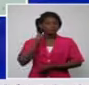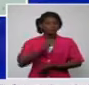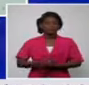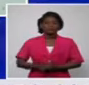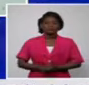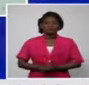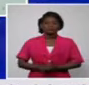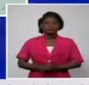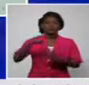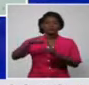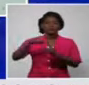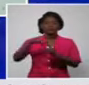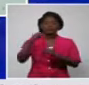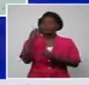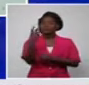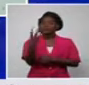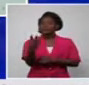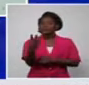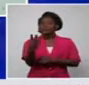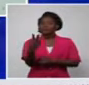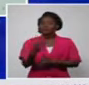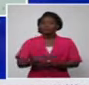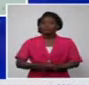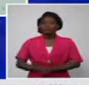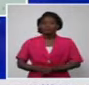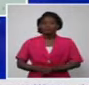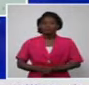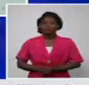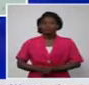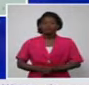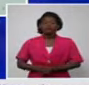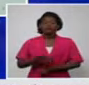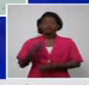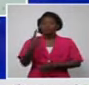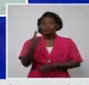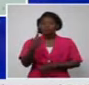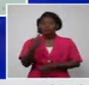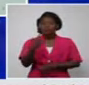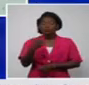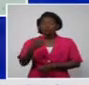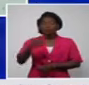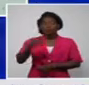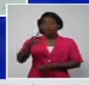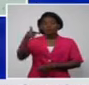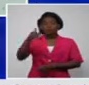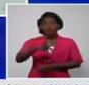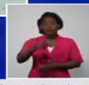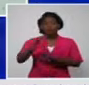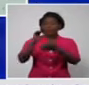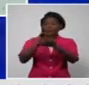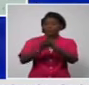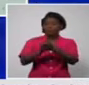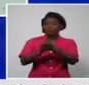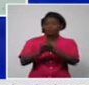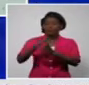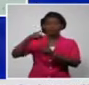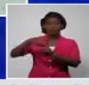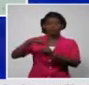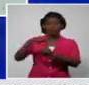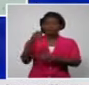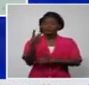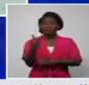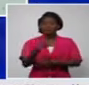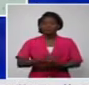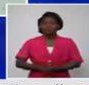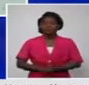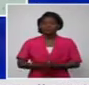3 casos importados de Jesús Menéndez 1 y de Las Tunas 2. En Granma, un caso importado